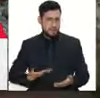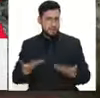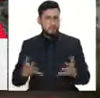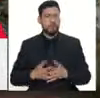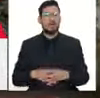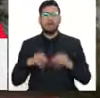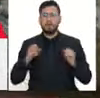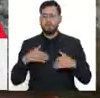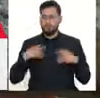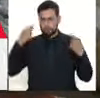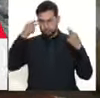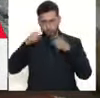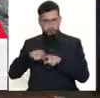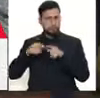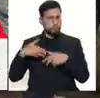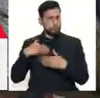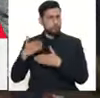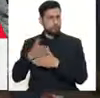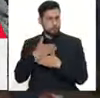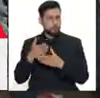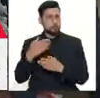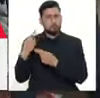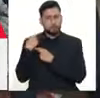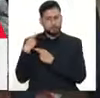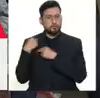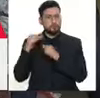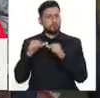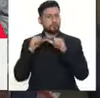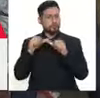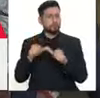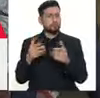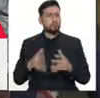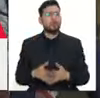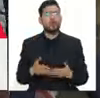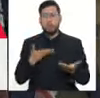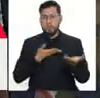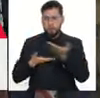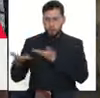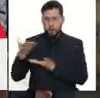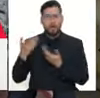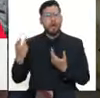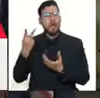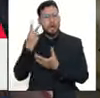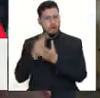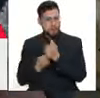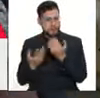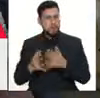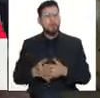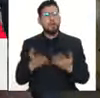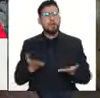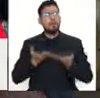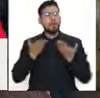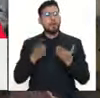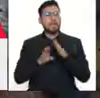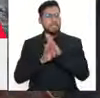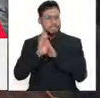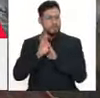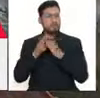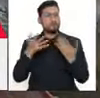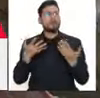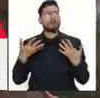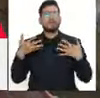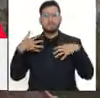principales coincidencias, lineamientos y compromisos para continuar profundizando la relación bilateral y promoviendo el desarrollo